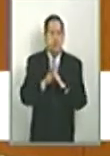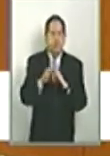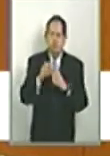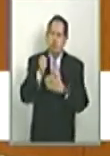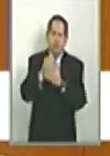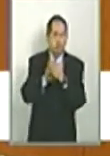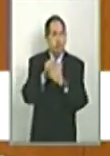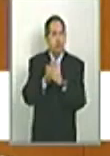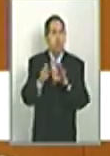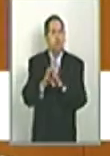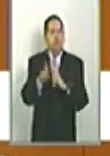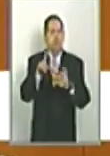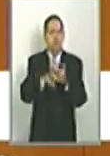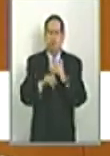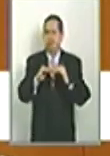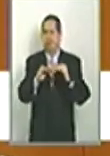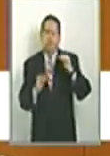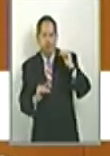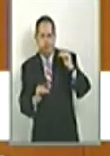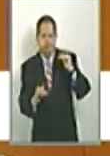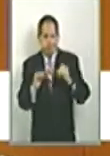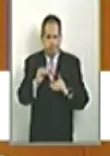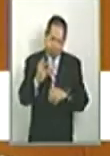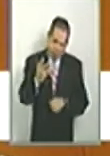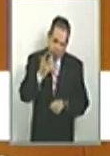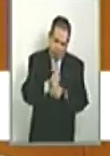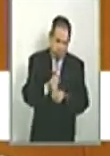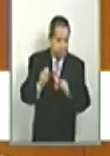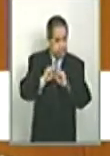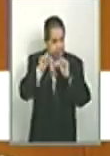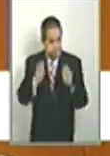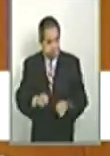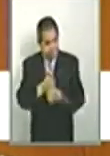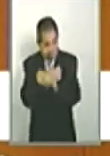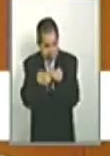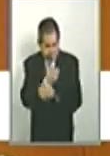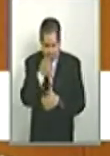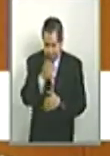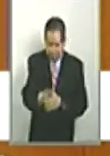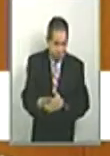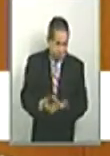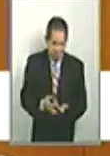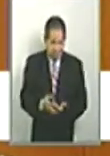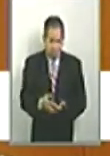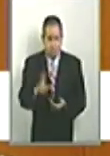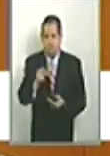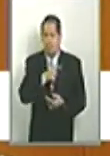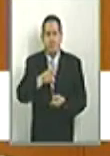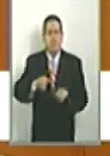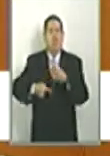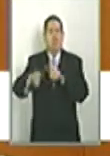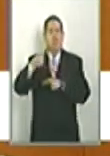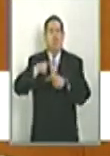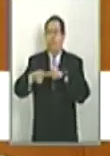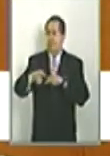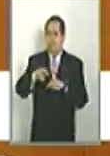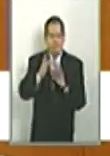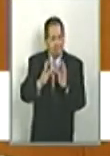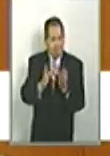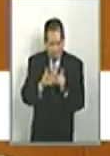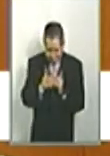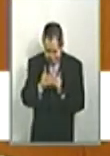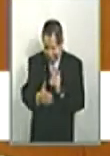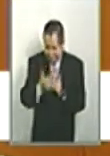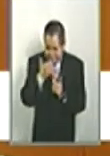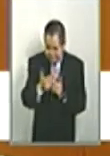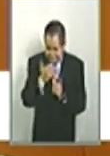causas de la desigualdad, consolidar el sistema educativo, no dar marcha atrás en cosas que se han